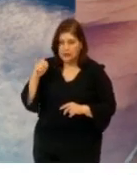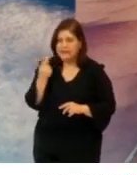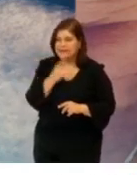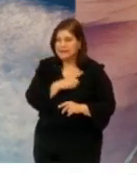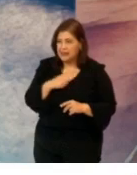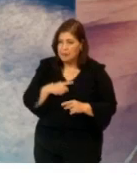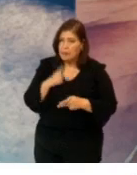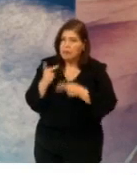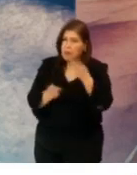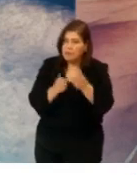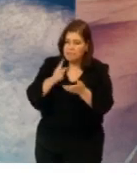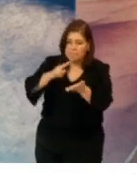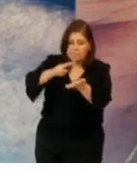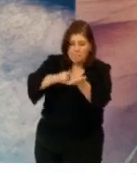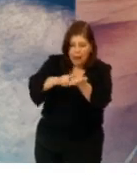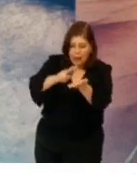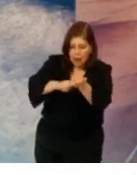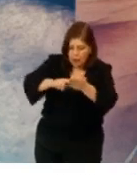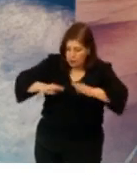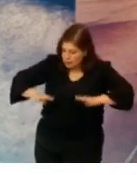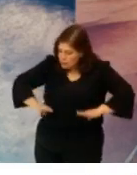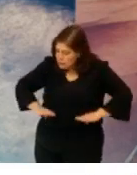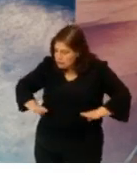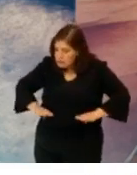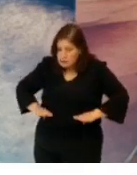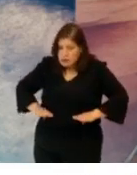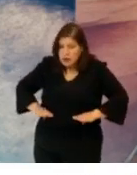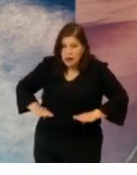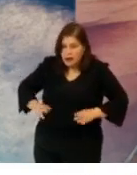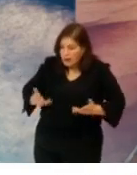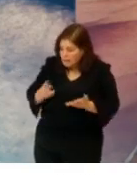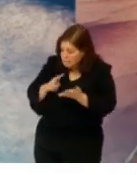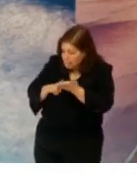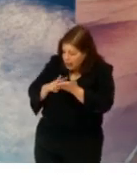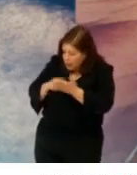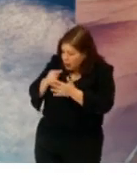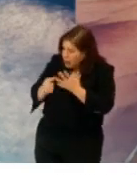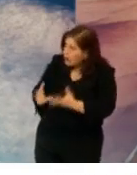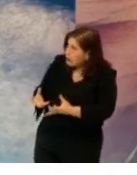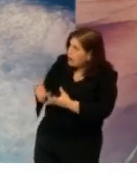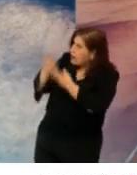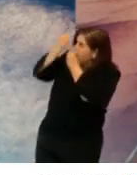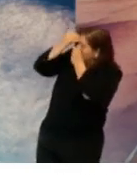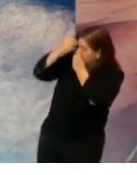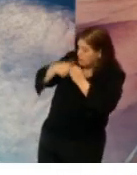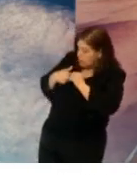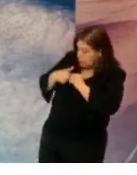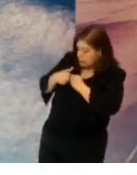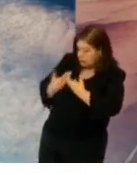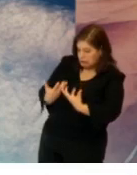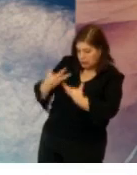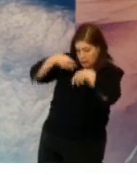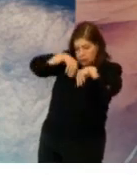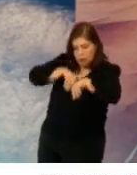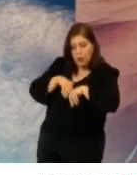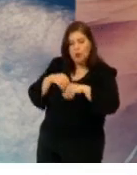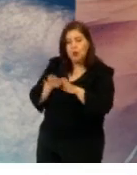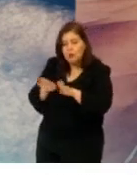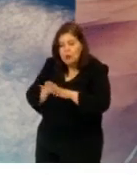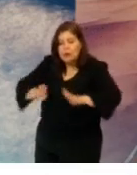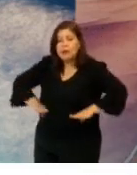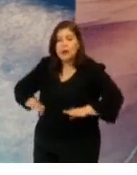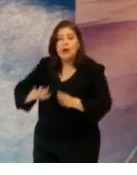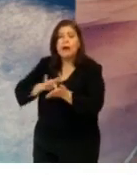valores y comportamientos, porque si no, la pregunta es ¿dónde se forman los valores? ¿Dónde se forman los comportamientos?